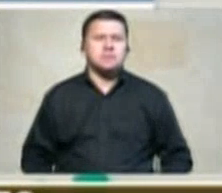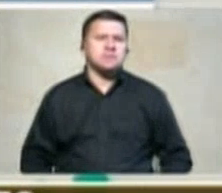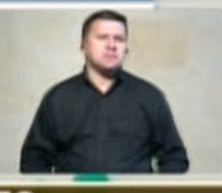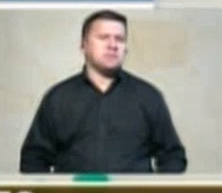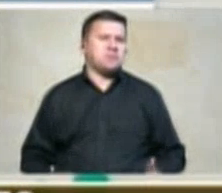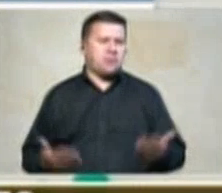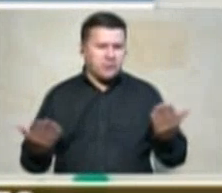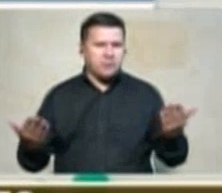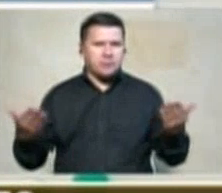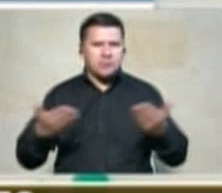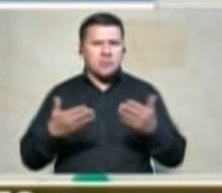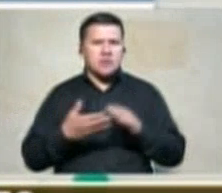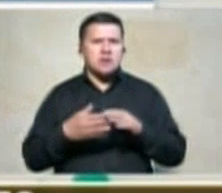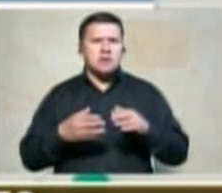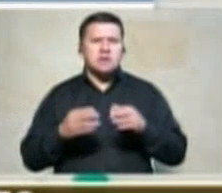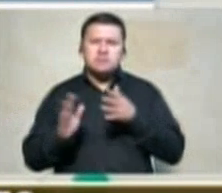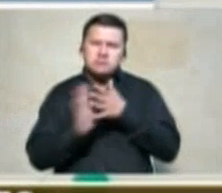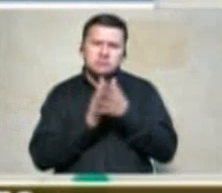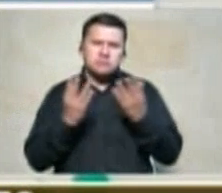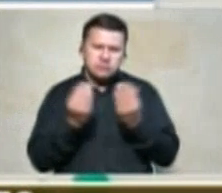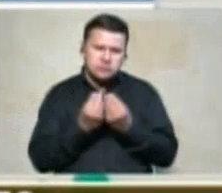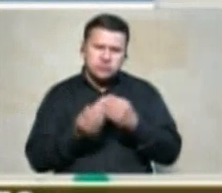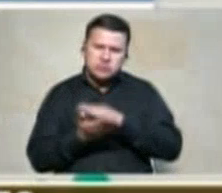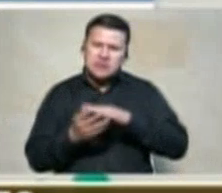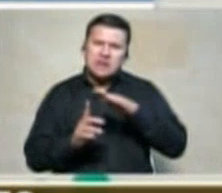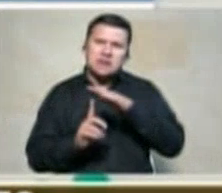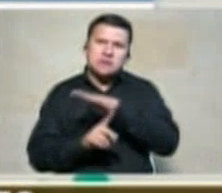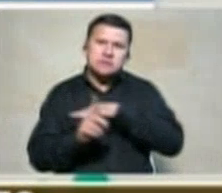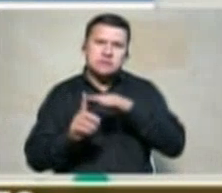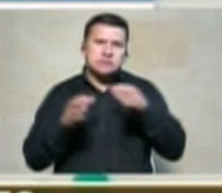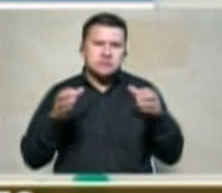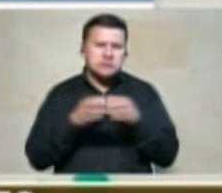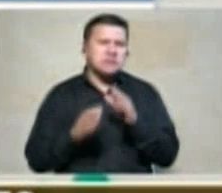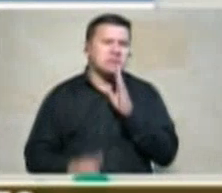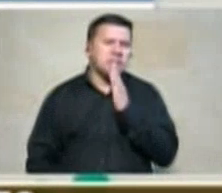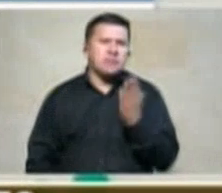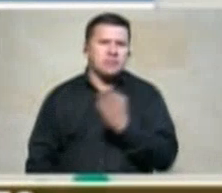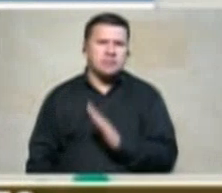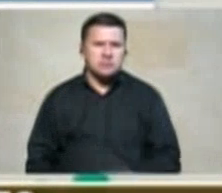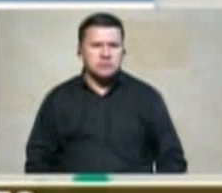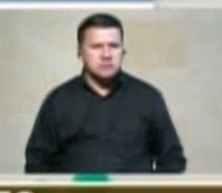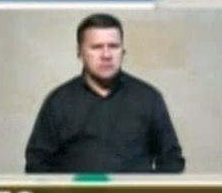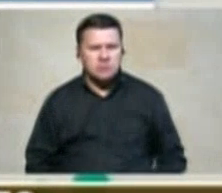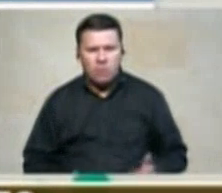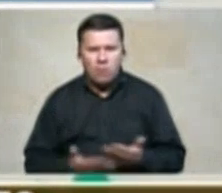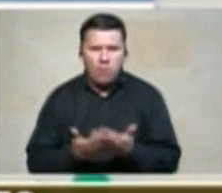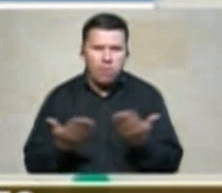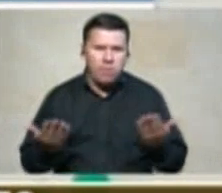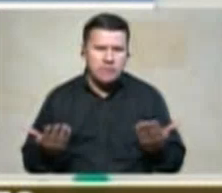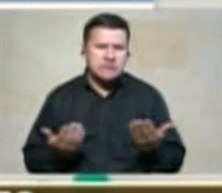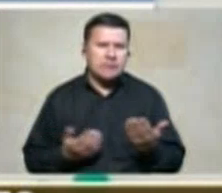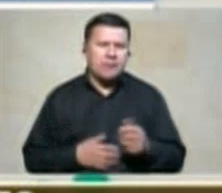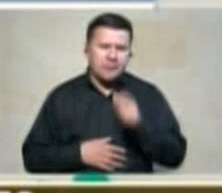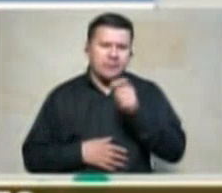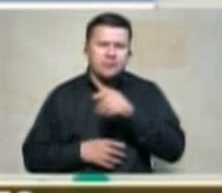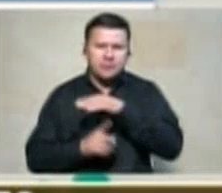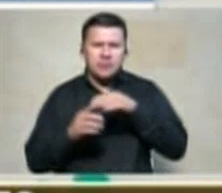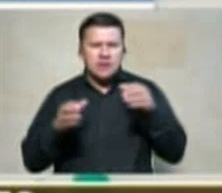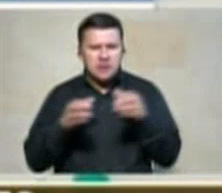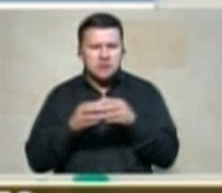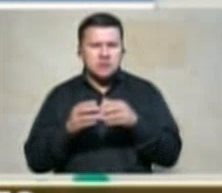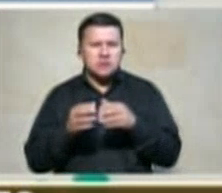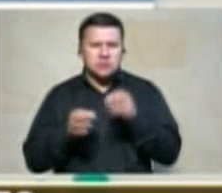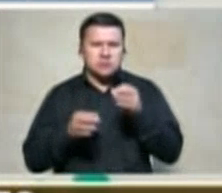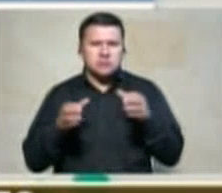También cruzamos la base de datos de la unidad de restitución con los antecedentes o con las bases de datos del